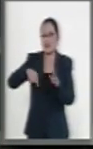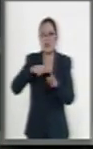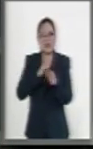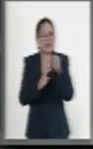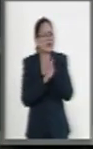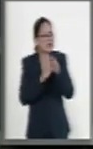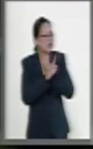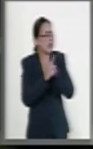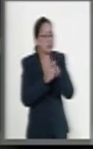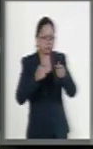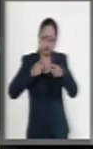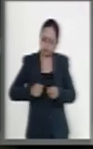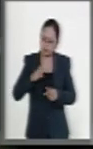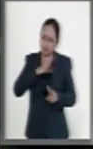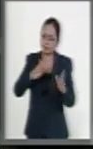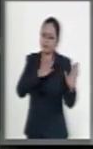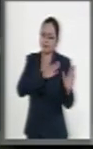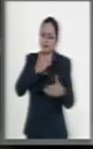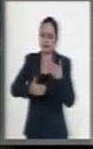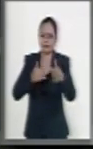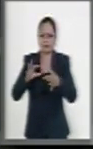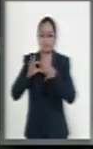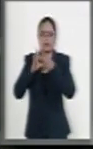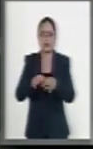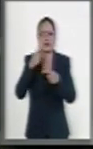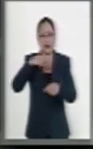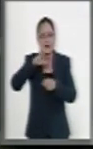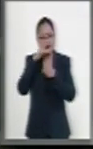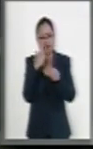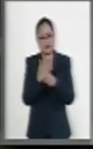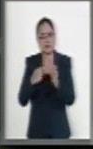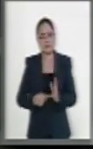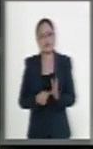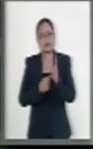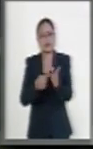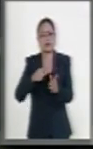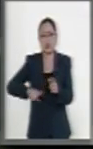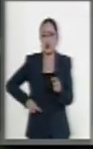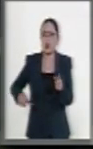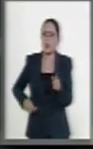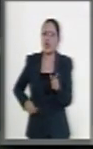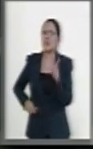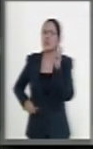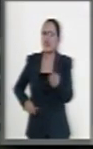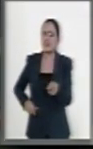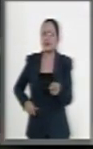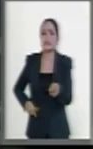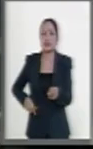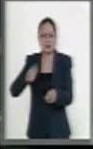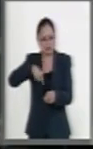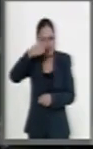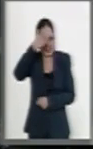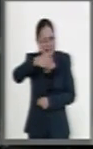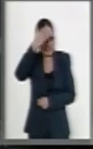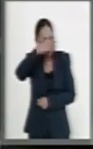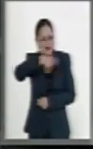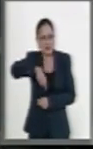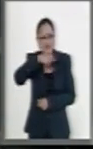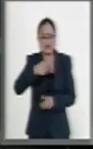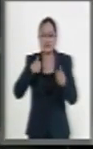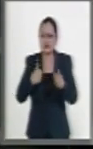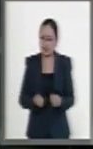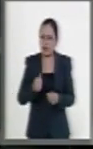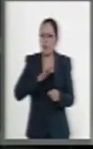el compromiso, la solidaridad y la responsabilidad de un gobierno que está consciente de todos